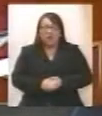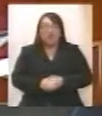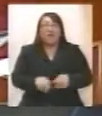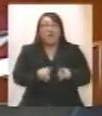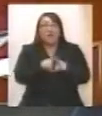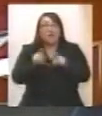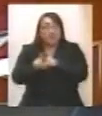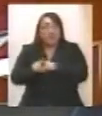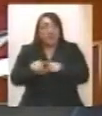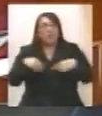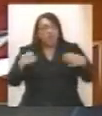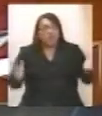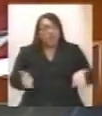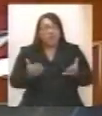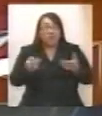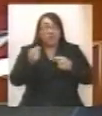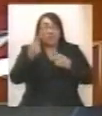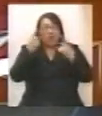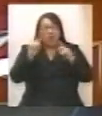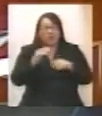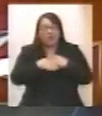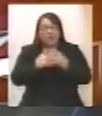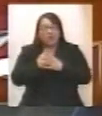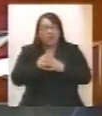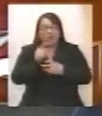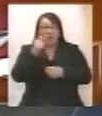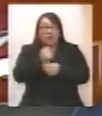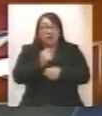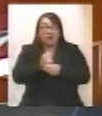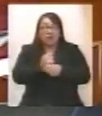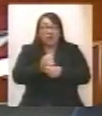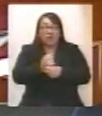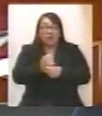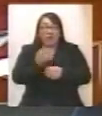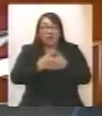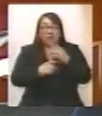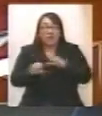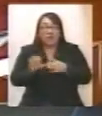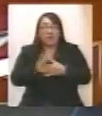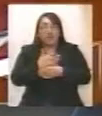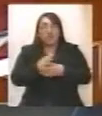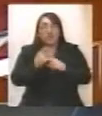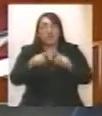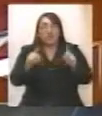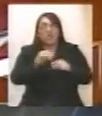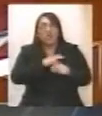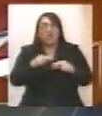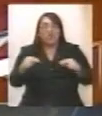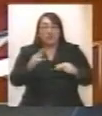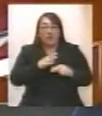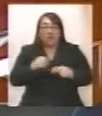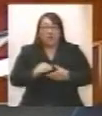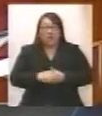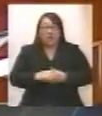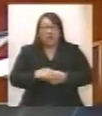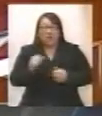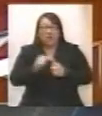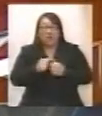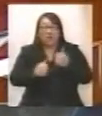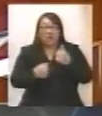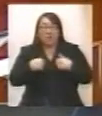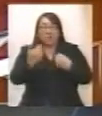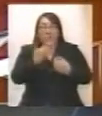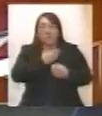Asimismo, promoveremos decididamente un trabajo articulado entre los diversos niveles de gobierno, por lo que,